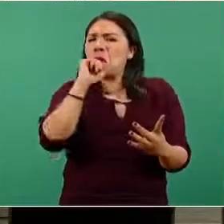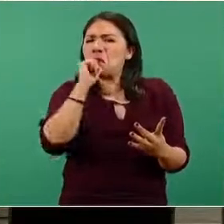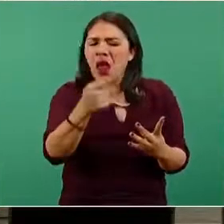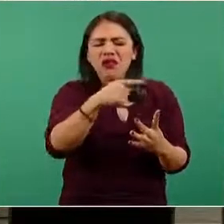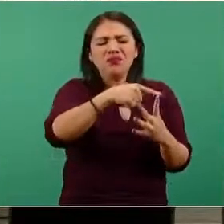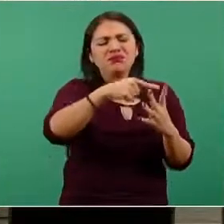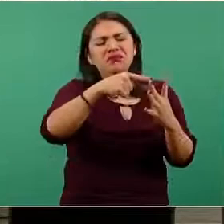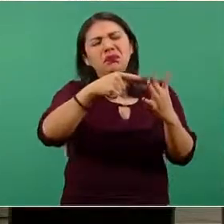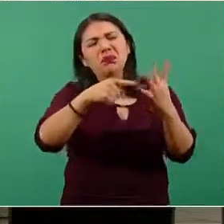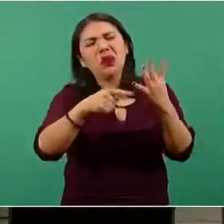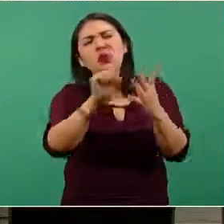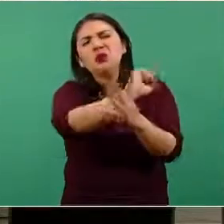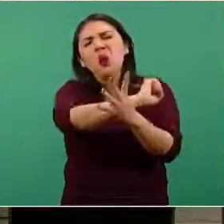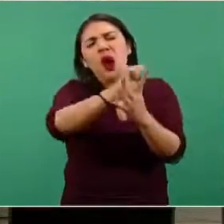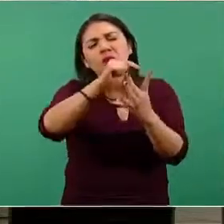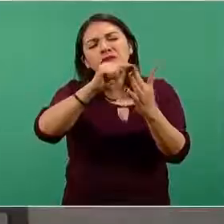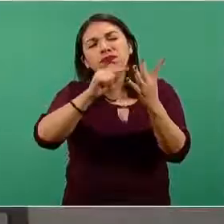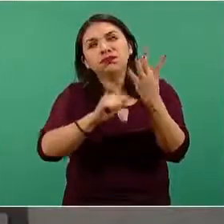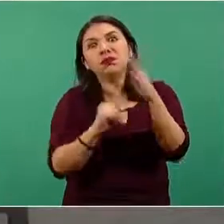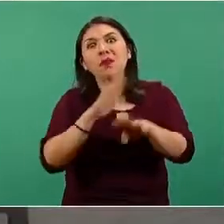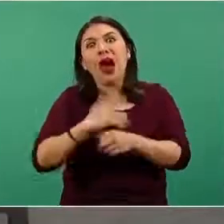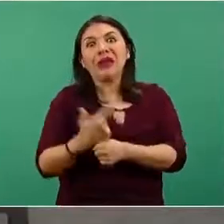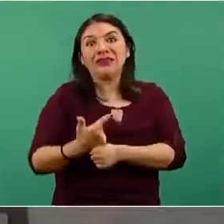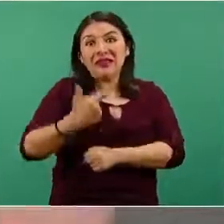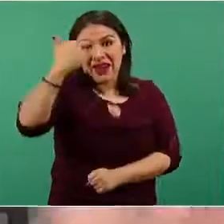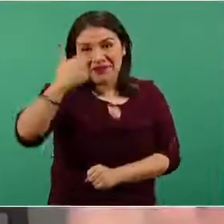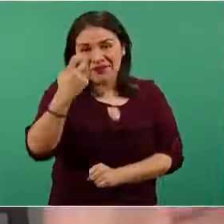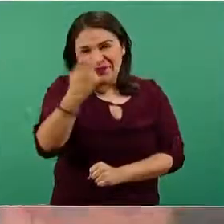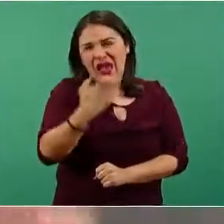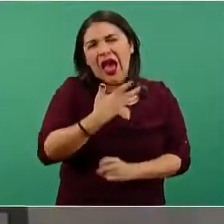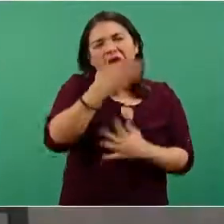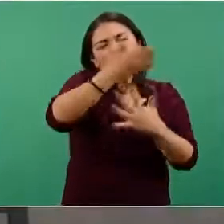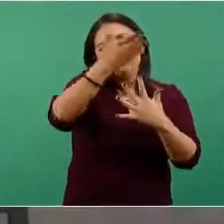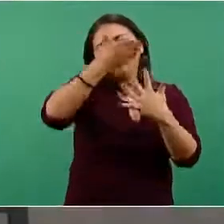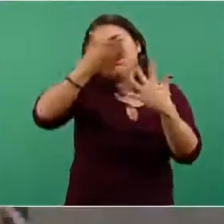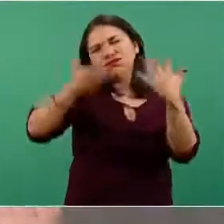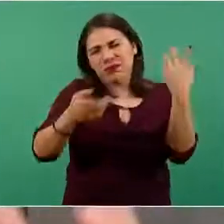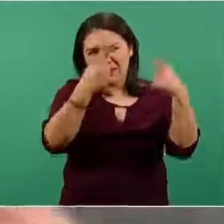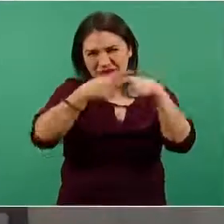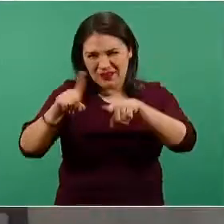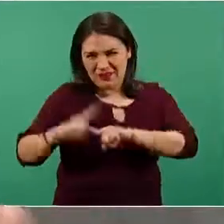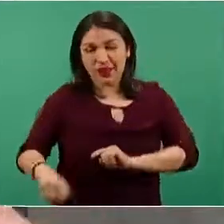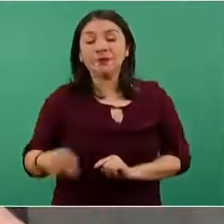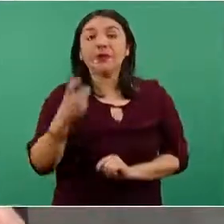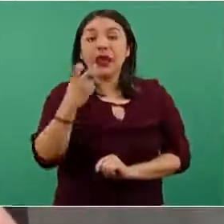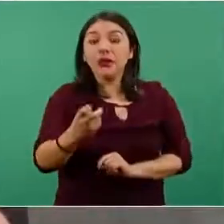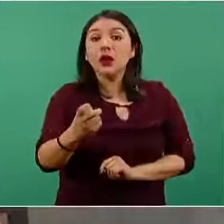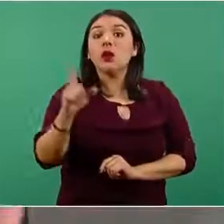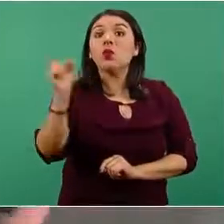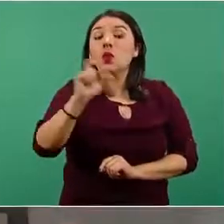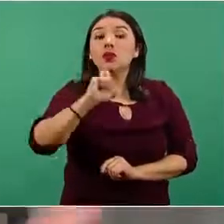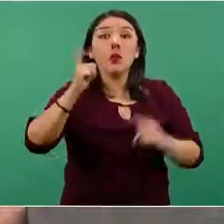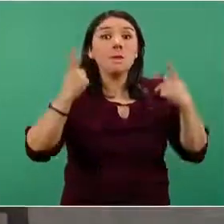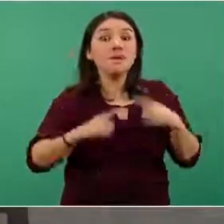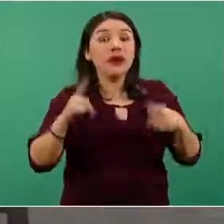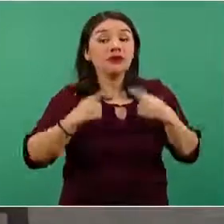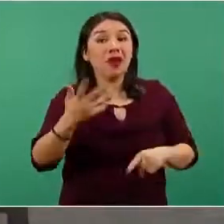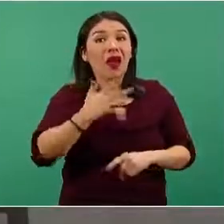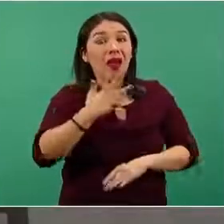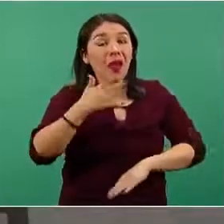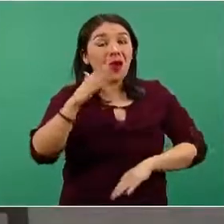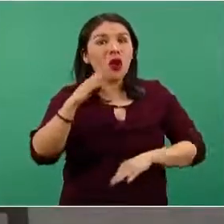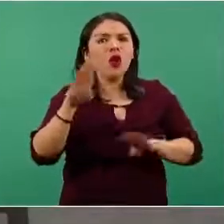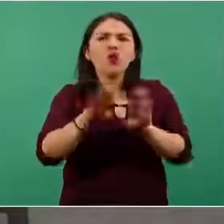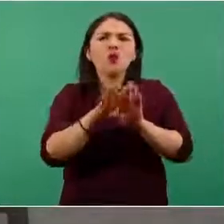sumamente enfermas. Y hay cualquier tipo de puntos intermedios. En términos generales, una persona que tiene más allá de